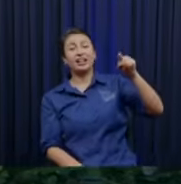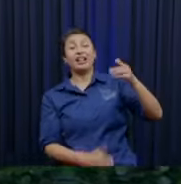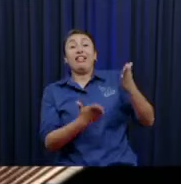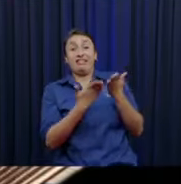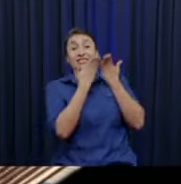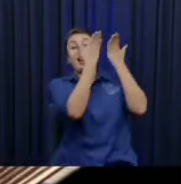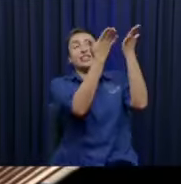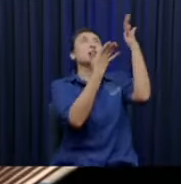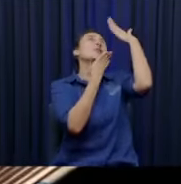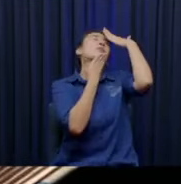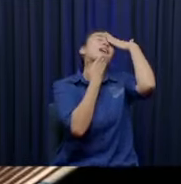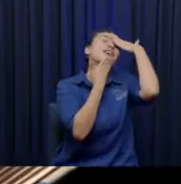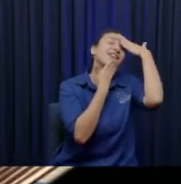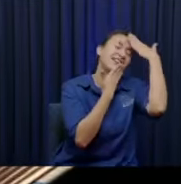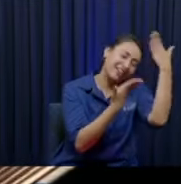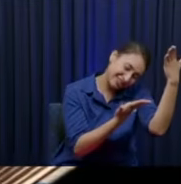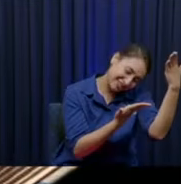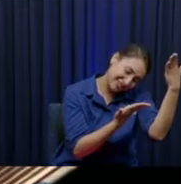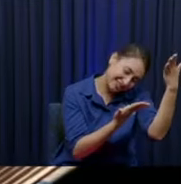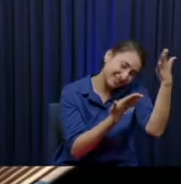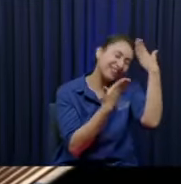acciones de gracias.